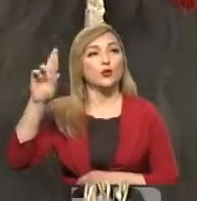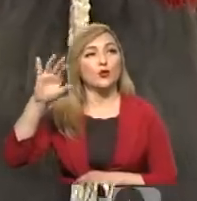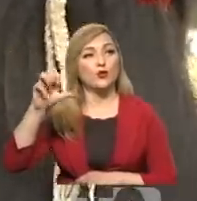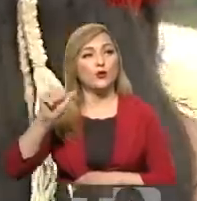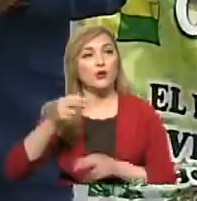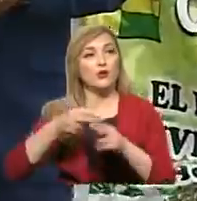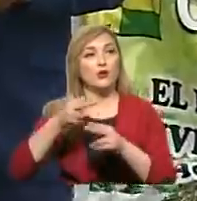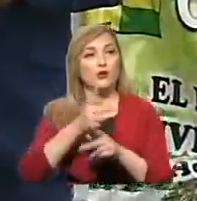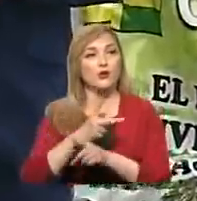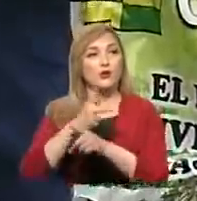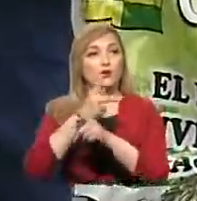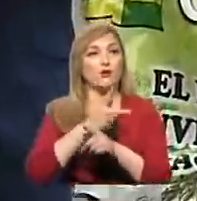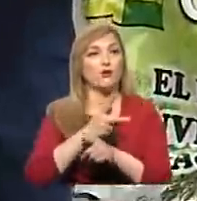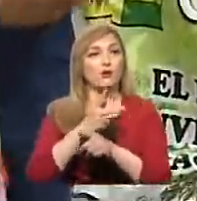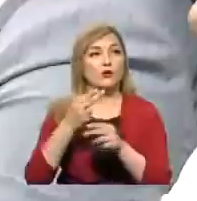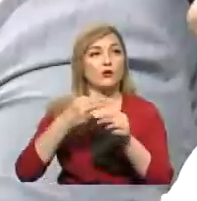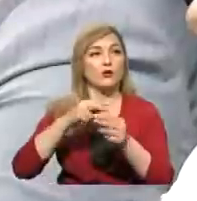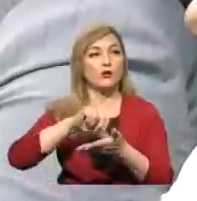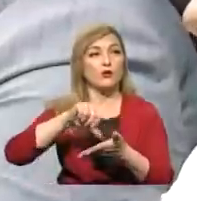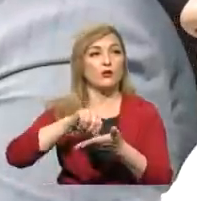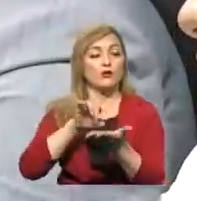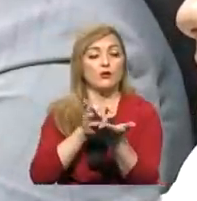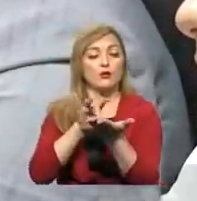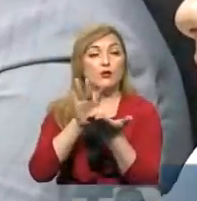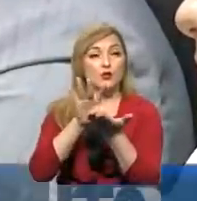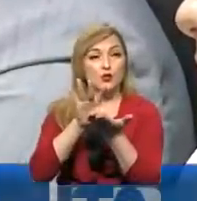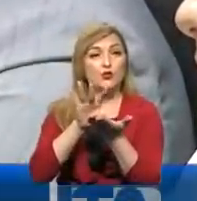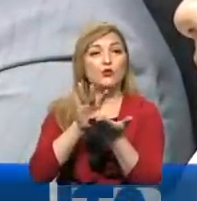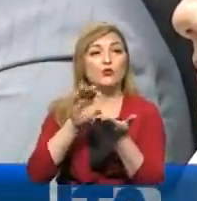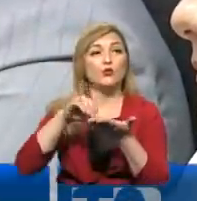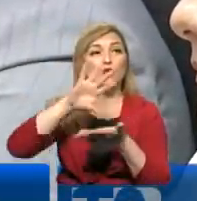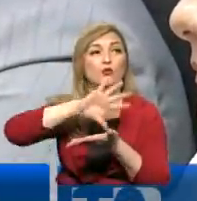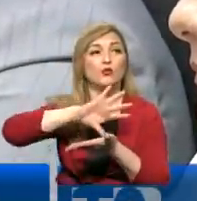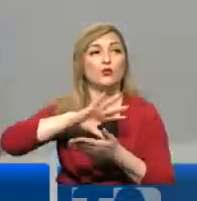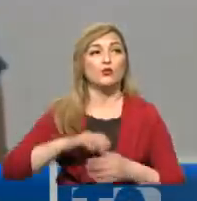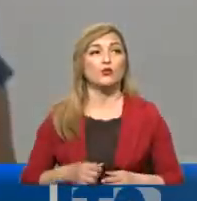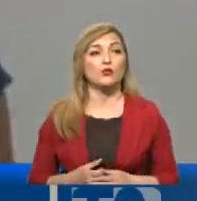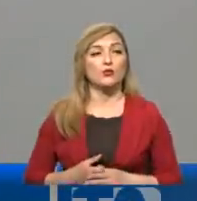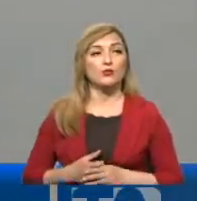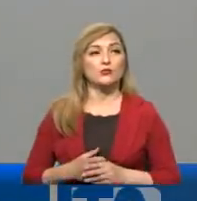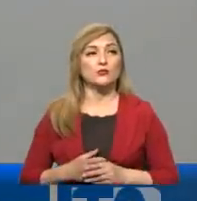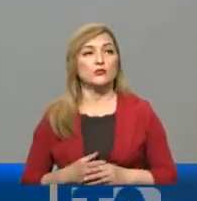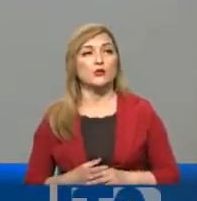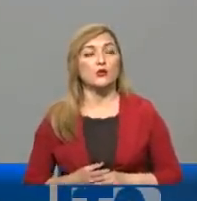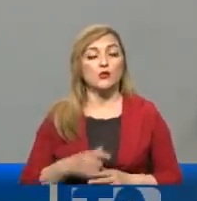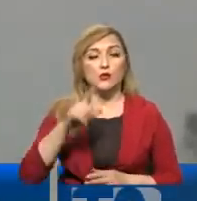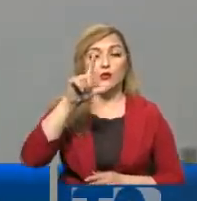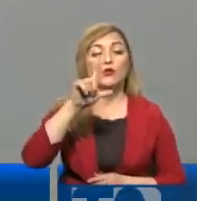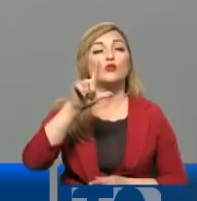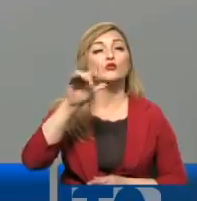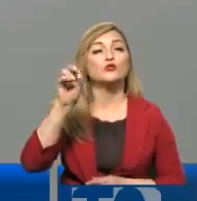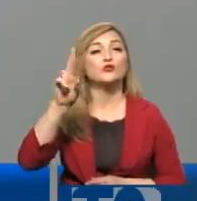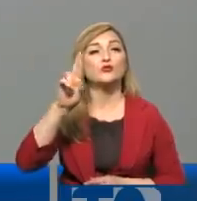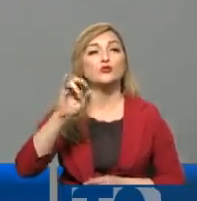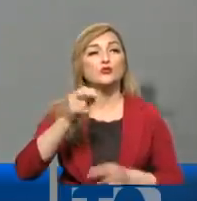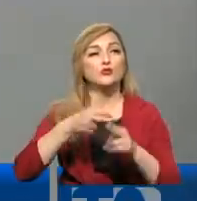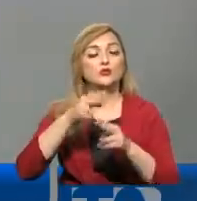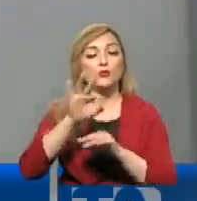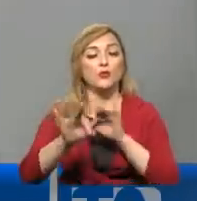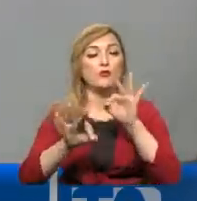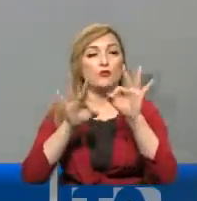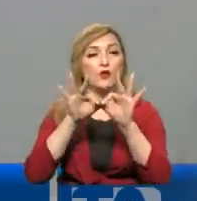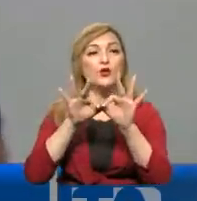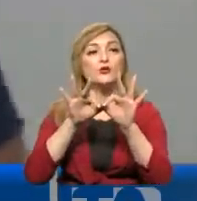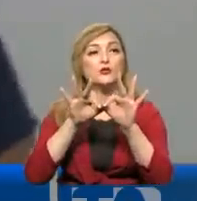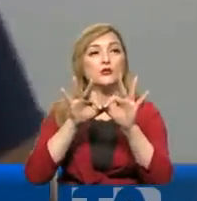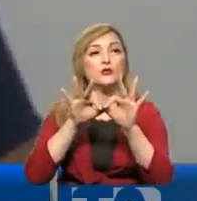ex consejera de Participación Ciudadana que fue destituida por la asamblea actual. Guadalupe Llori, ex prefecta de Orellana y